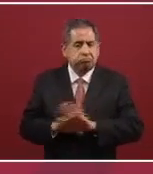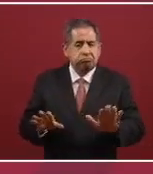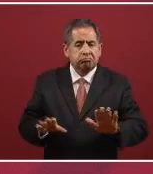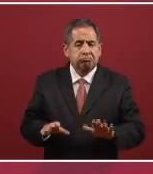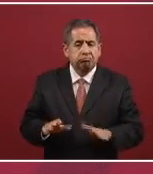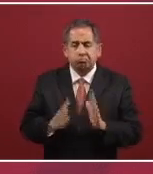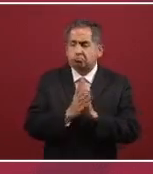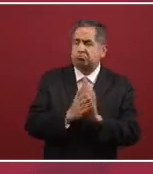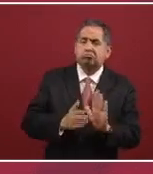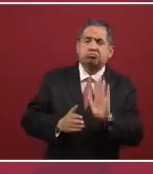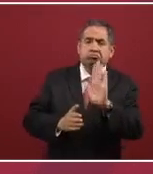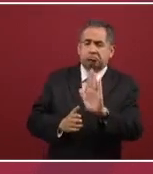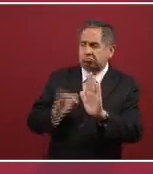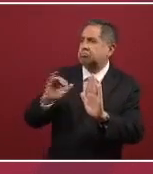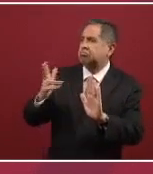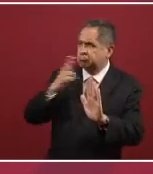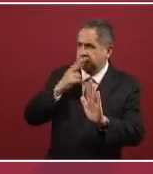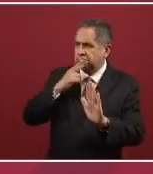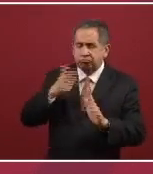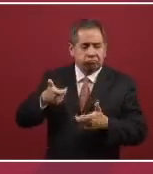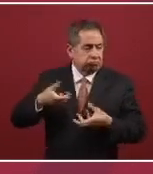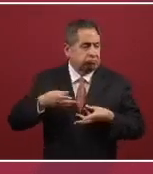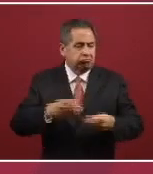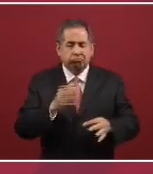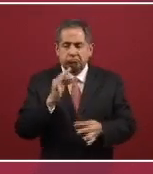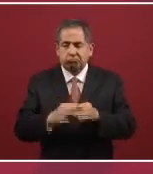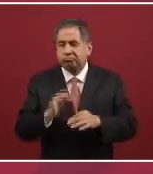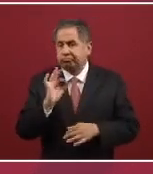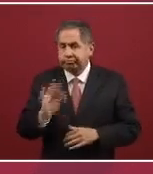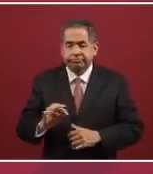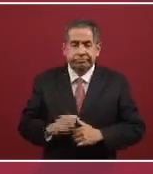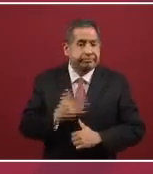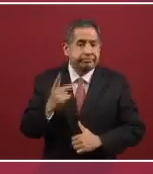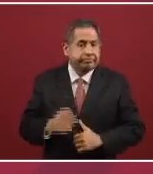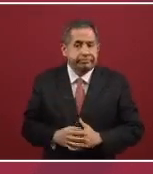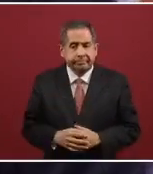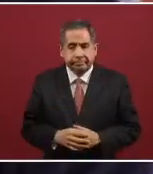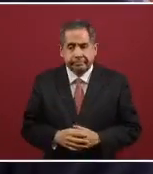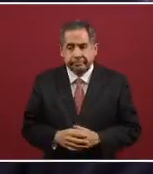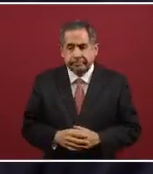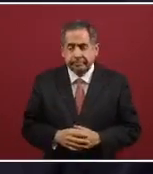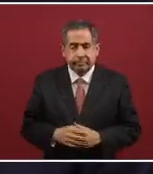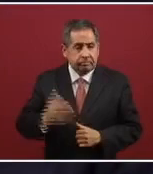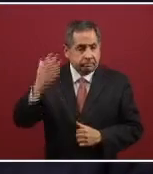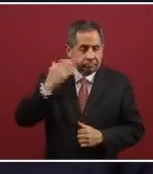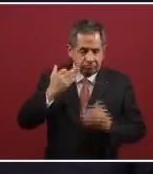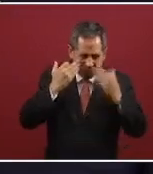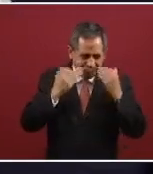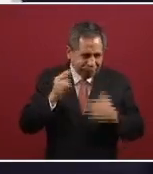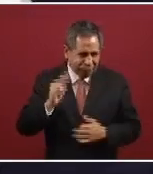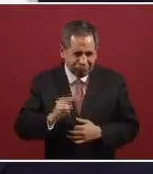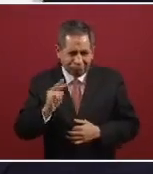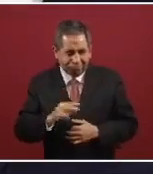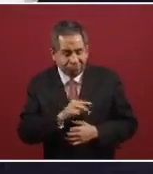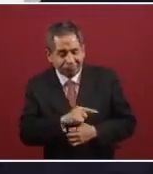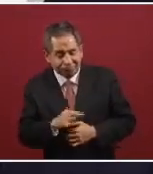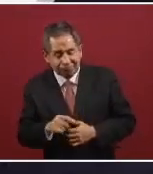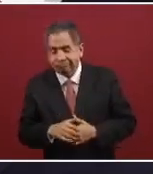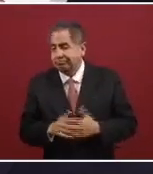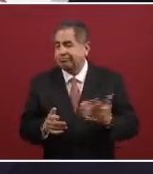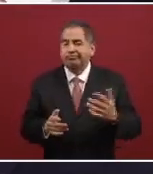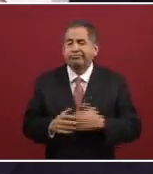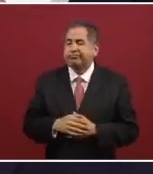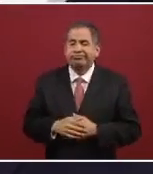donde demuestran cómo usaron el dinero. Porque está demostrado que si